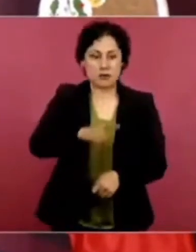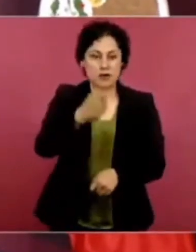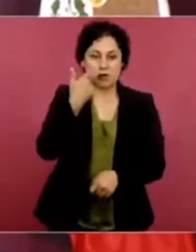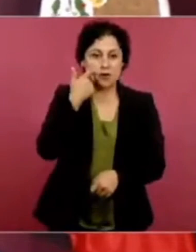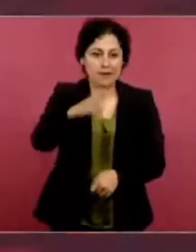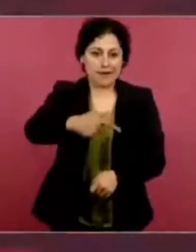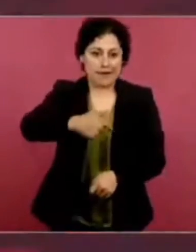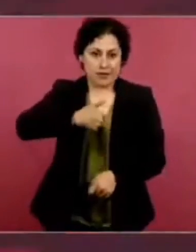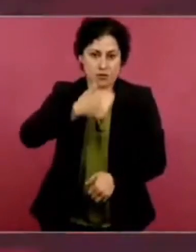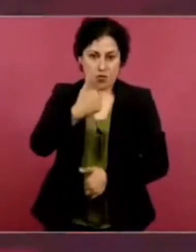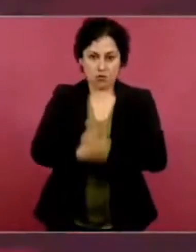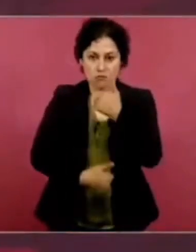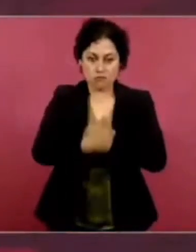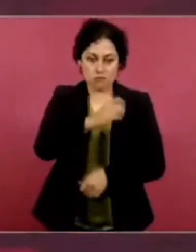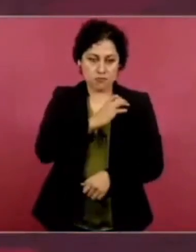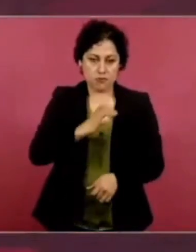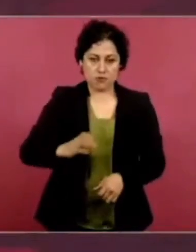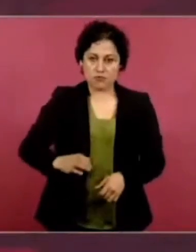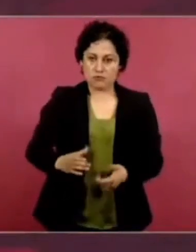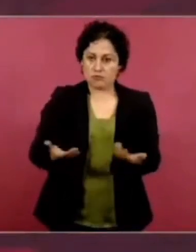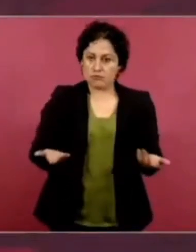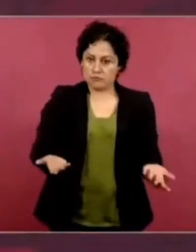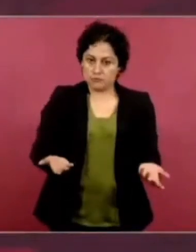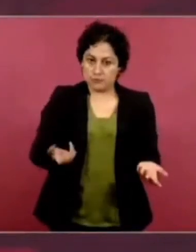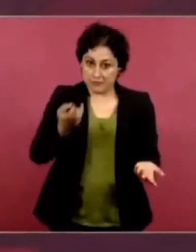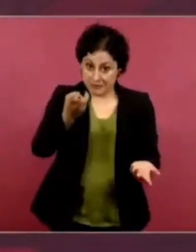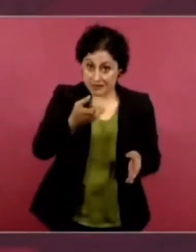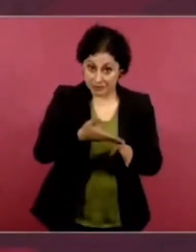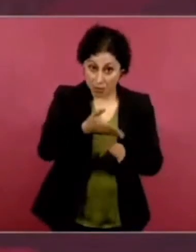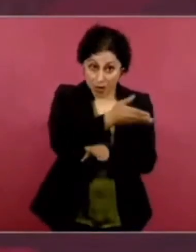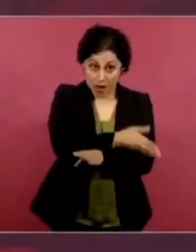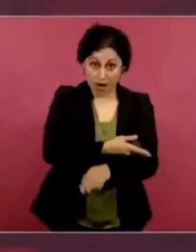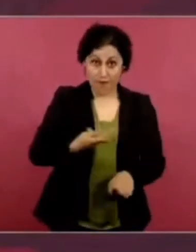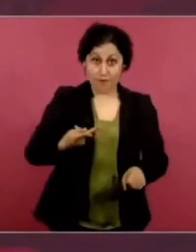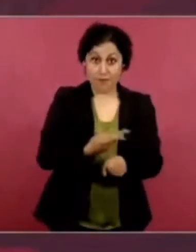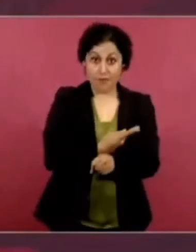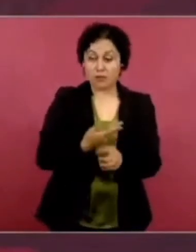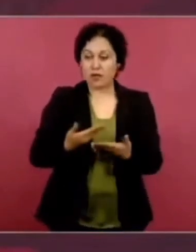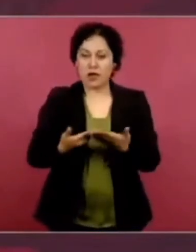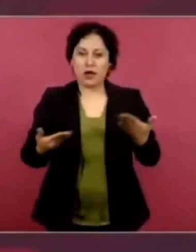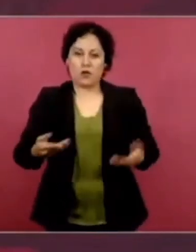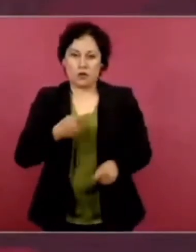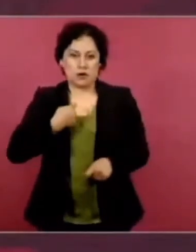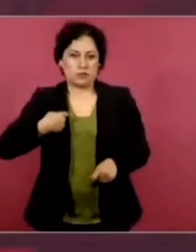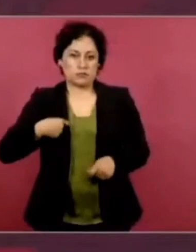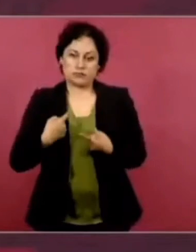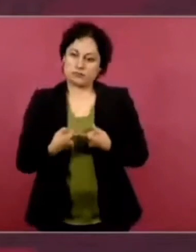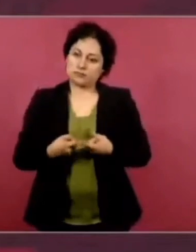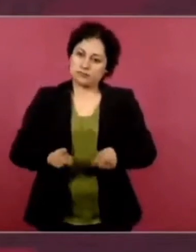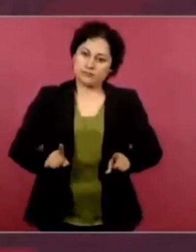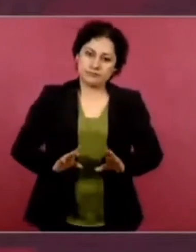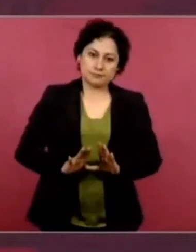Muy distinto, nosotros no podemos actuar así. Cuando Calderón,